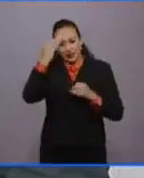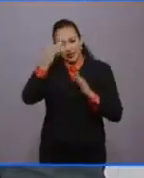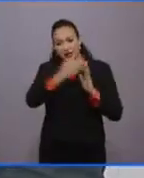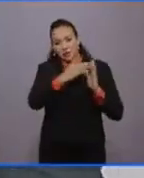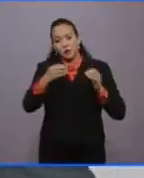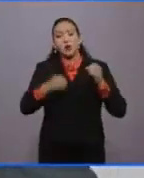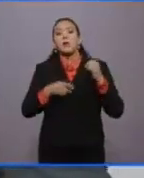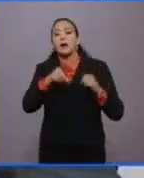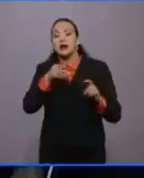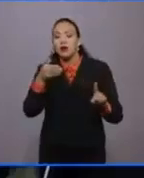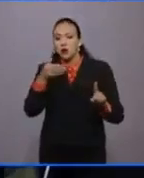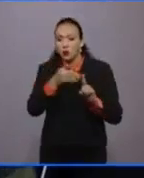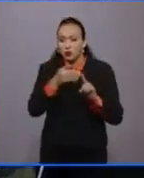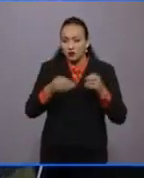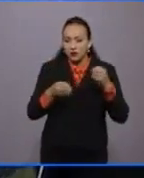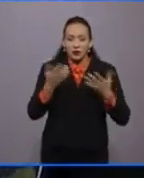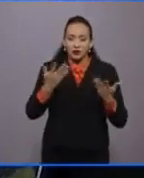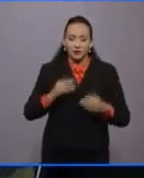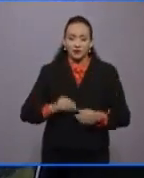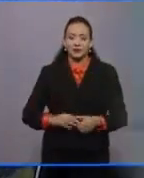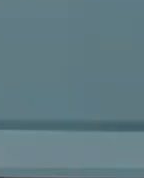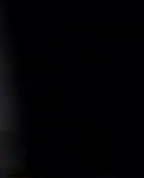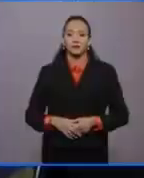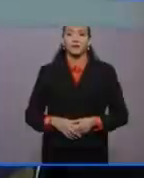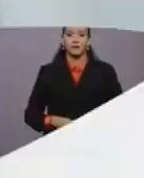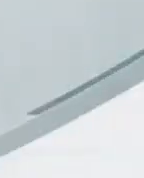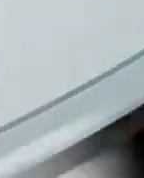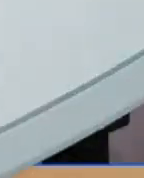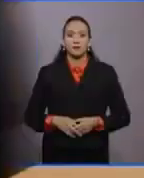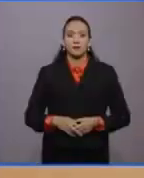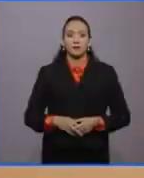no fue la intención del legislador.